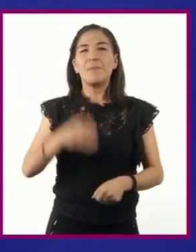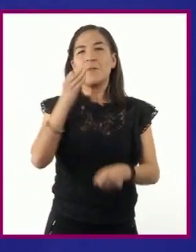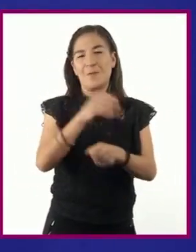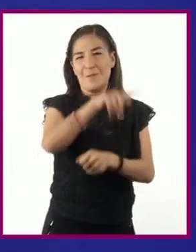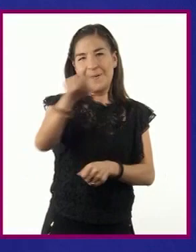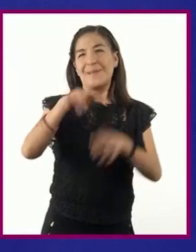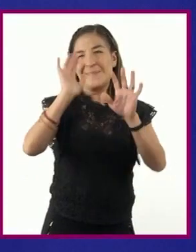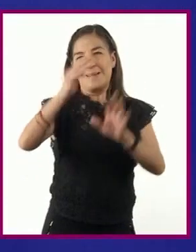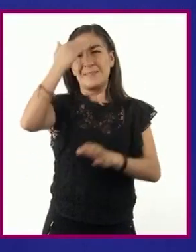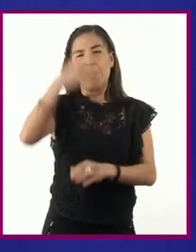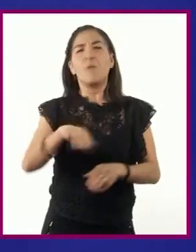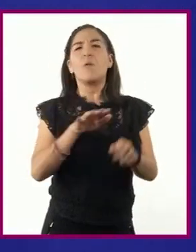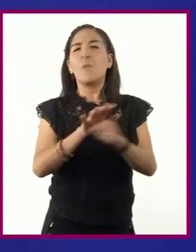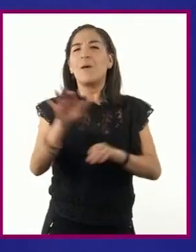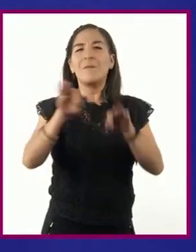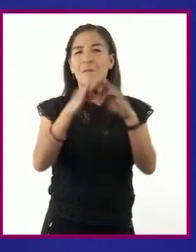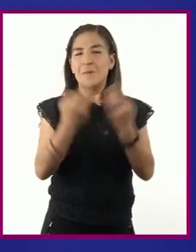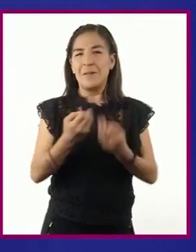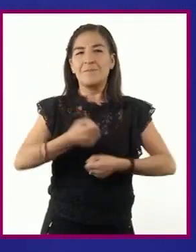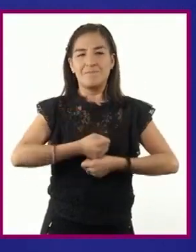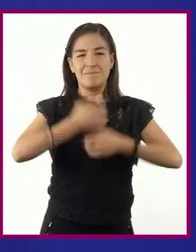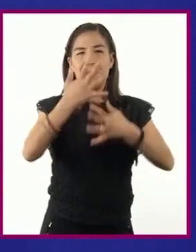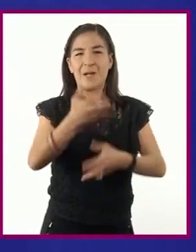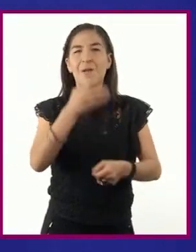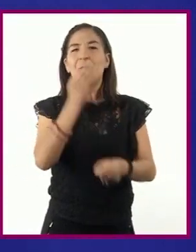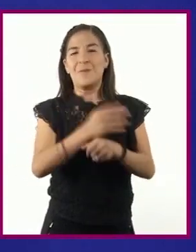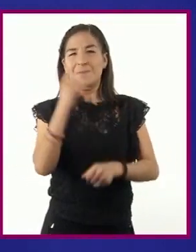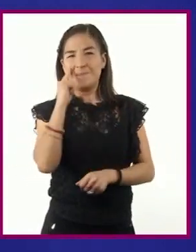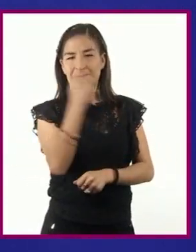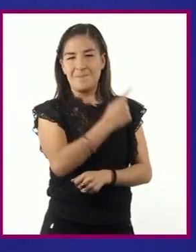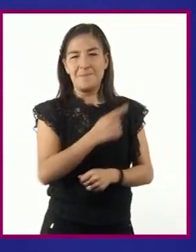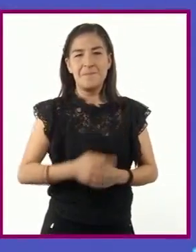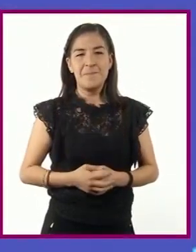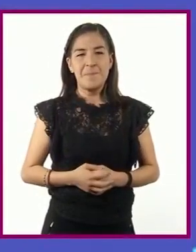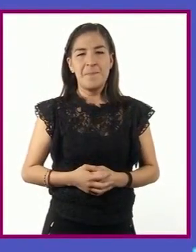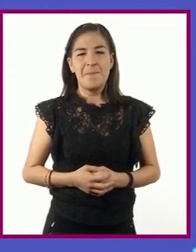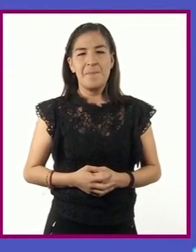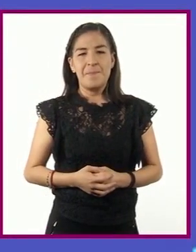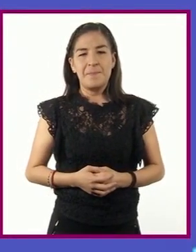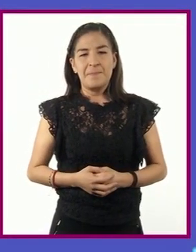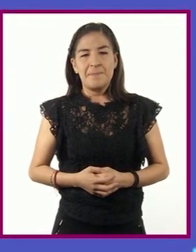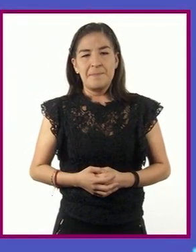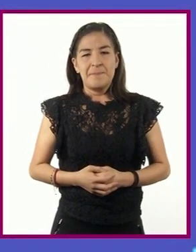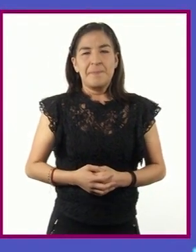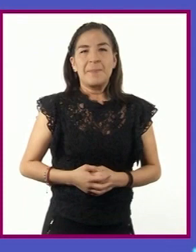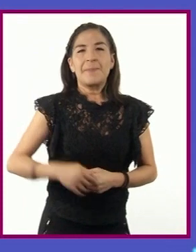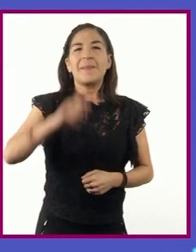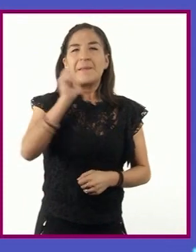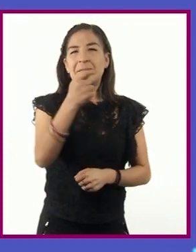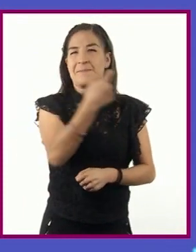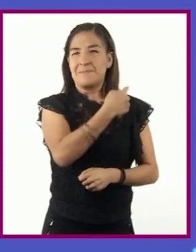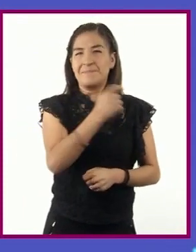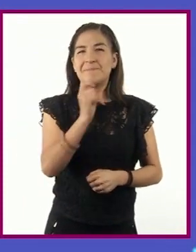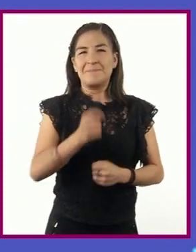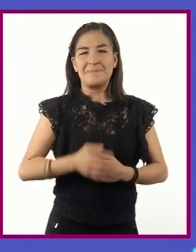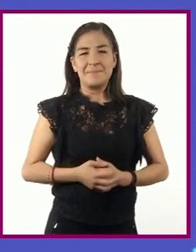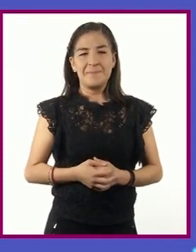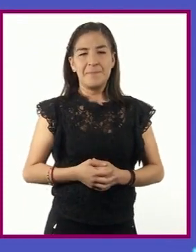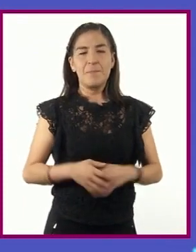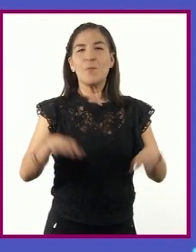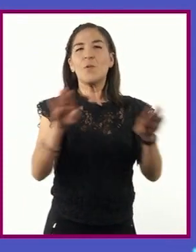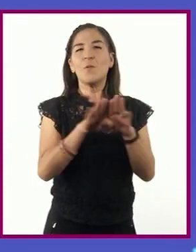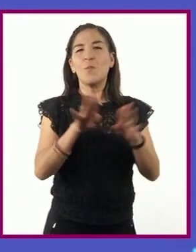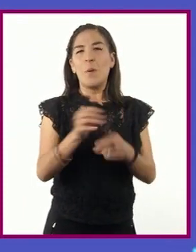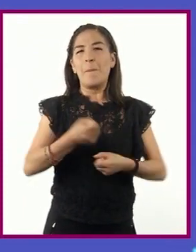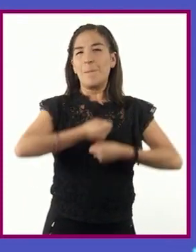saben, una de esas formas de expresión se observa a continuación. Podríamos decir que es un tipo